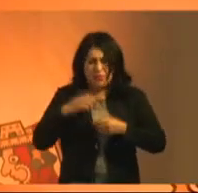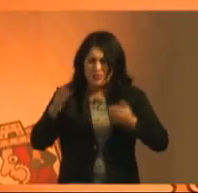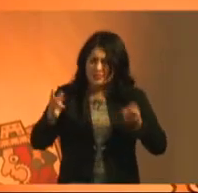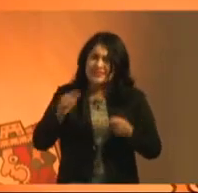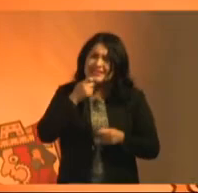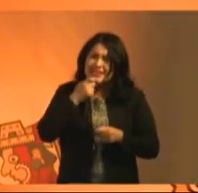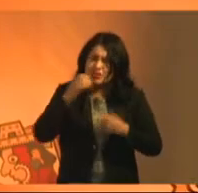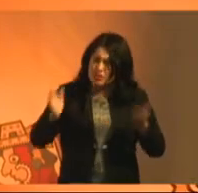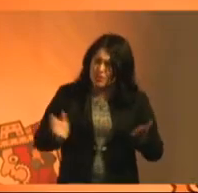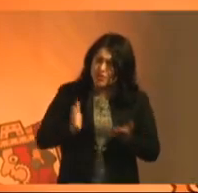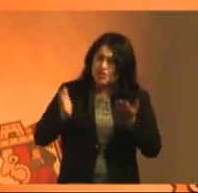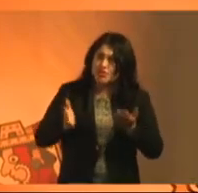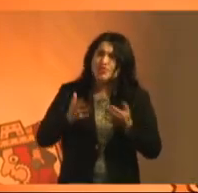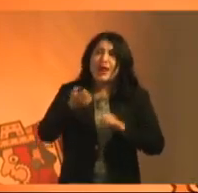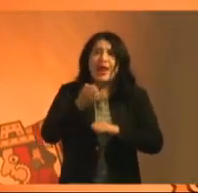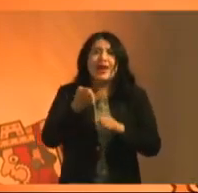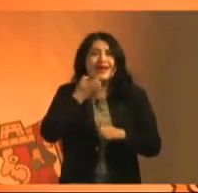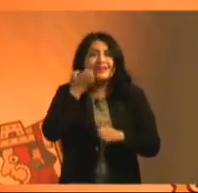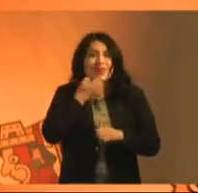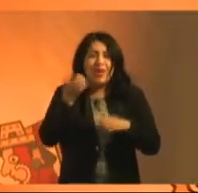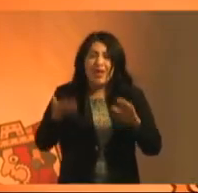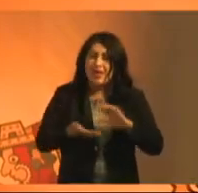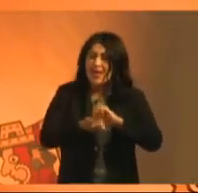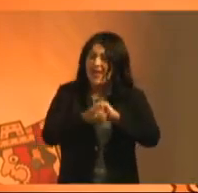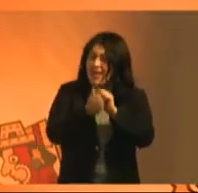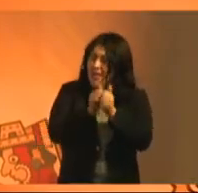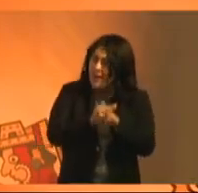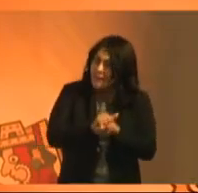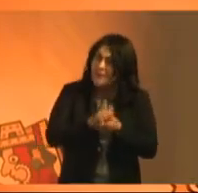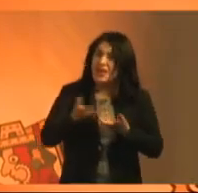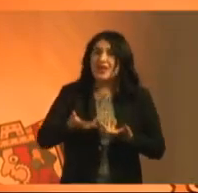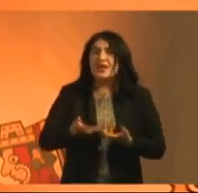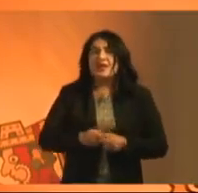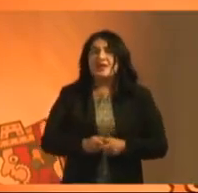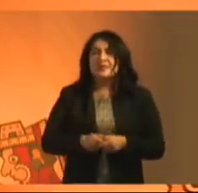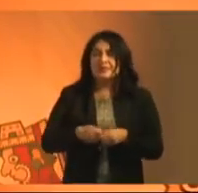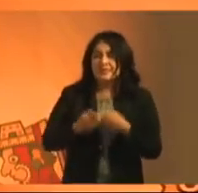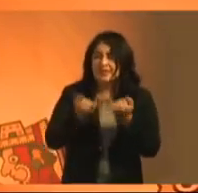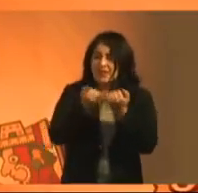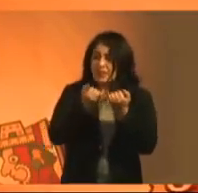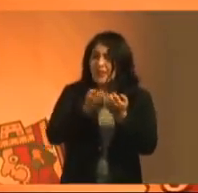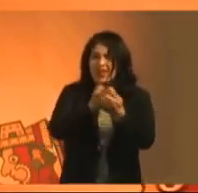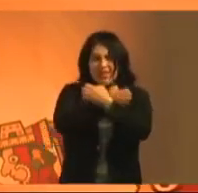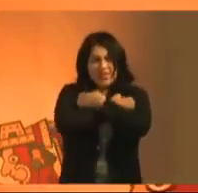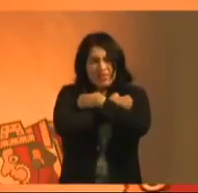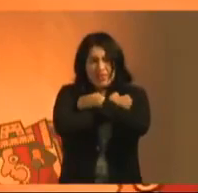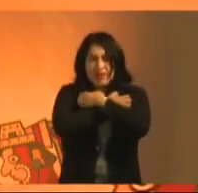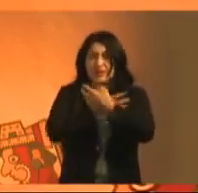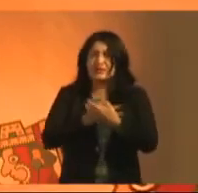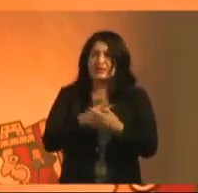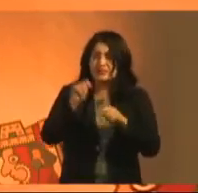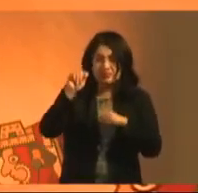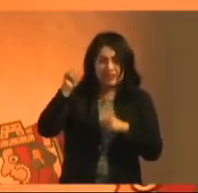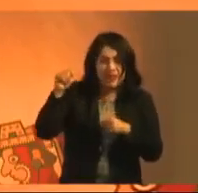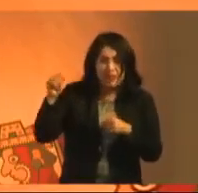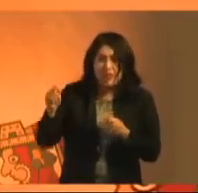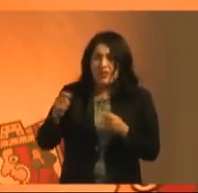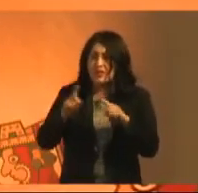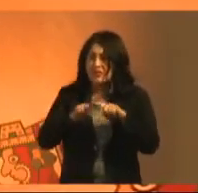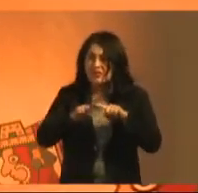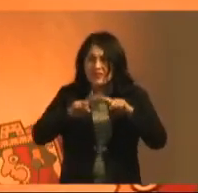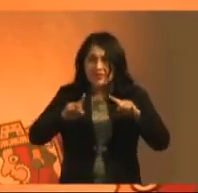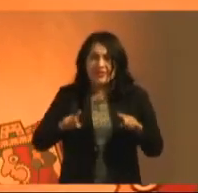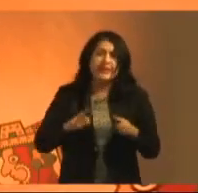la escuela y se apoye en el anarquismo ferrer guàrdia como teórico de la educación teórico anarquista para hacer una revolución